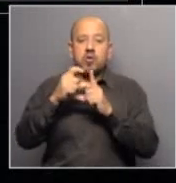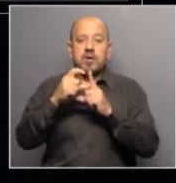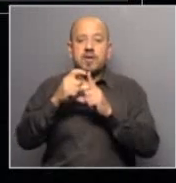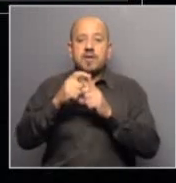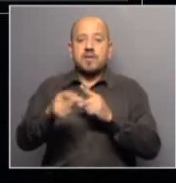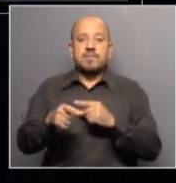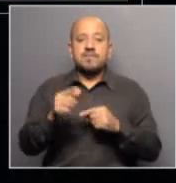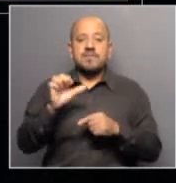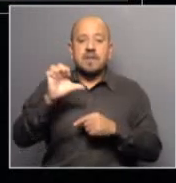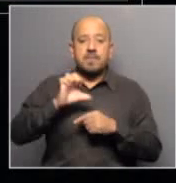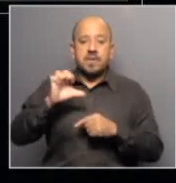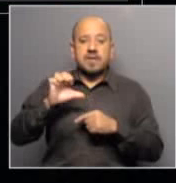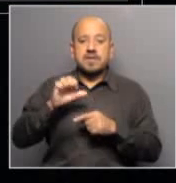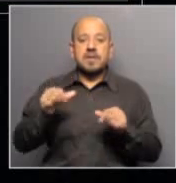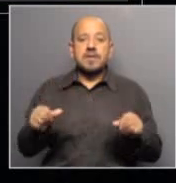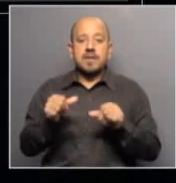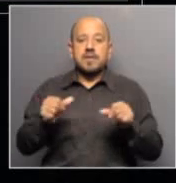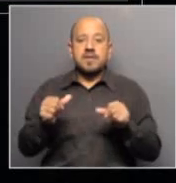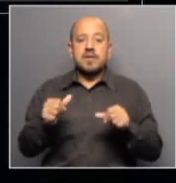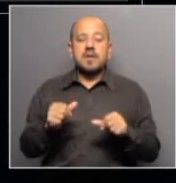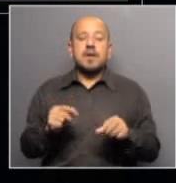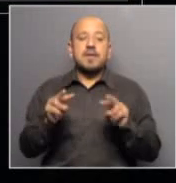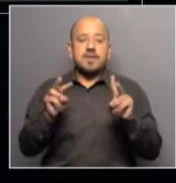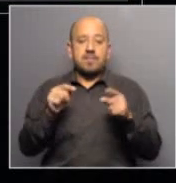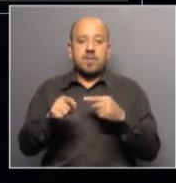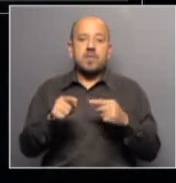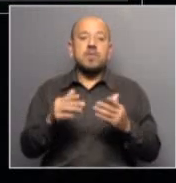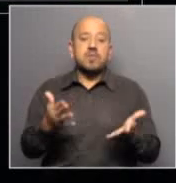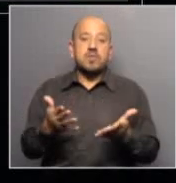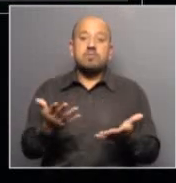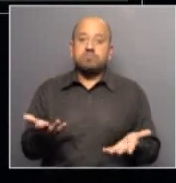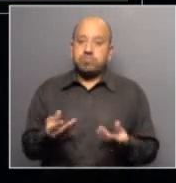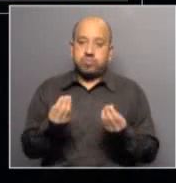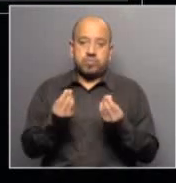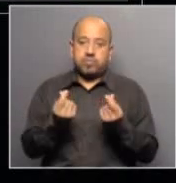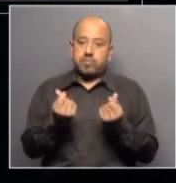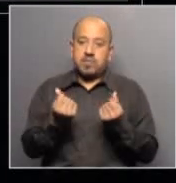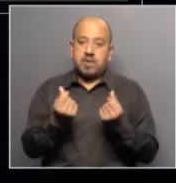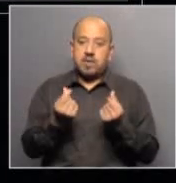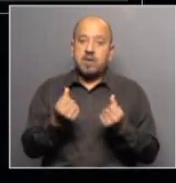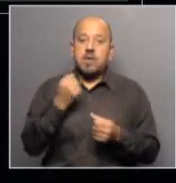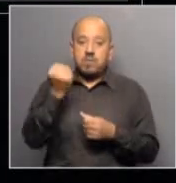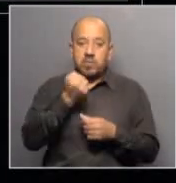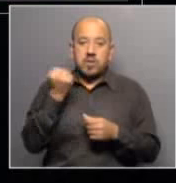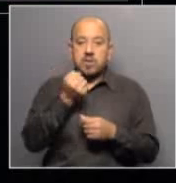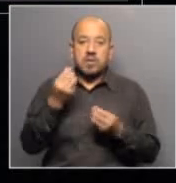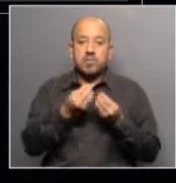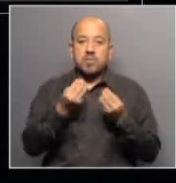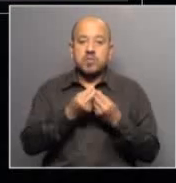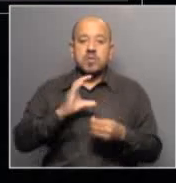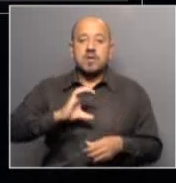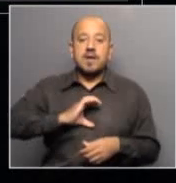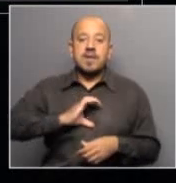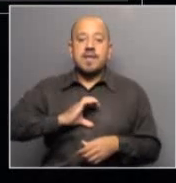canadienses facturaron las empresas que se dedican al rubro. O sea, es un volumen de dinero muy significativo. En Canadá,